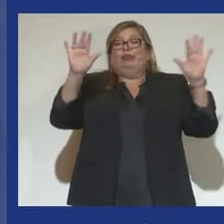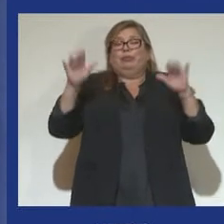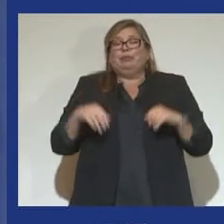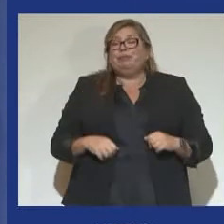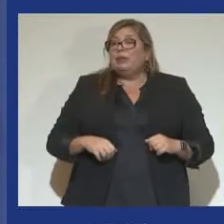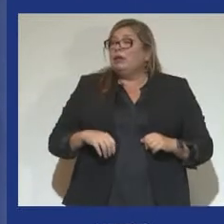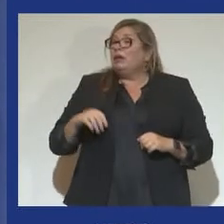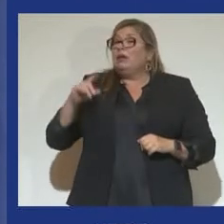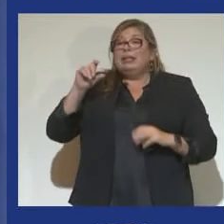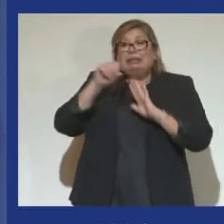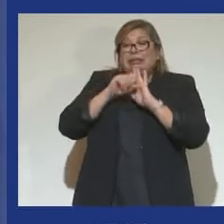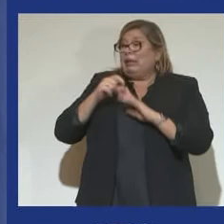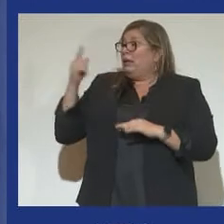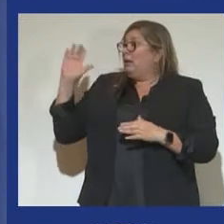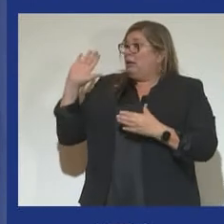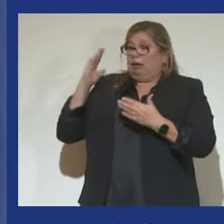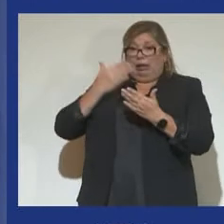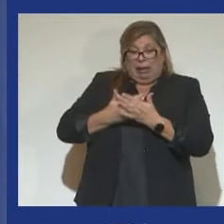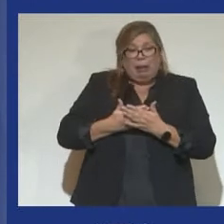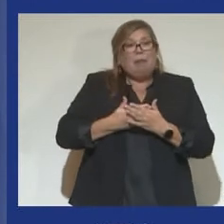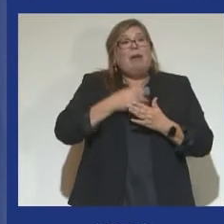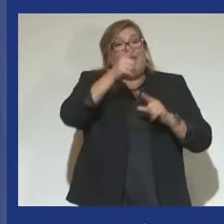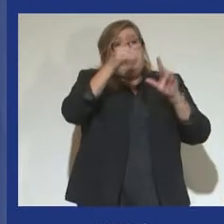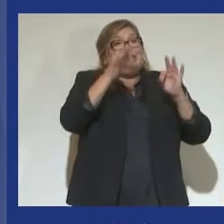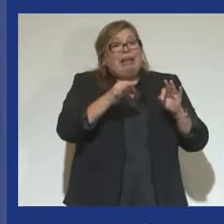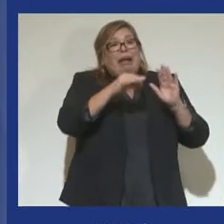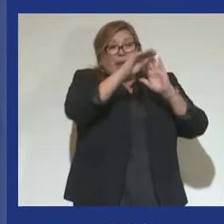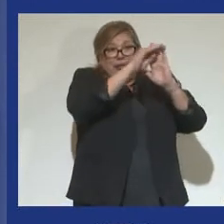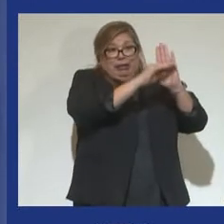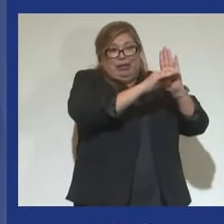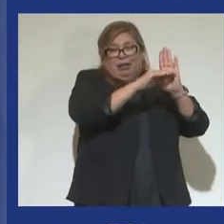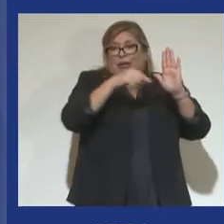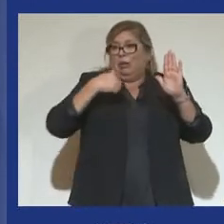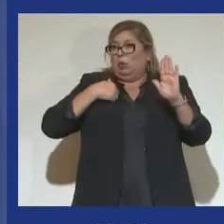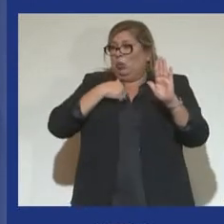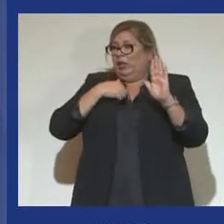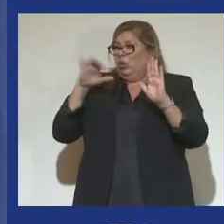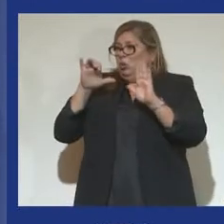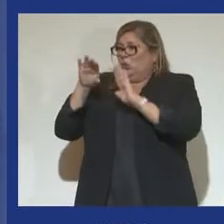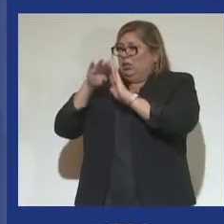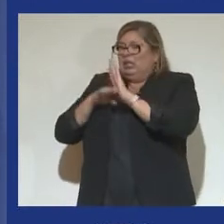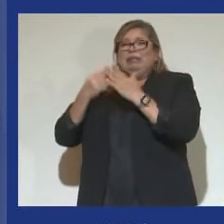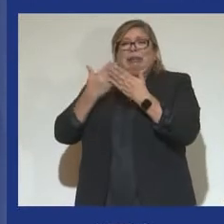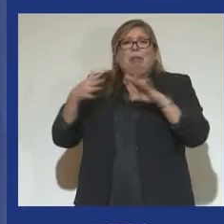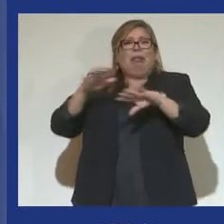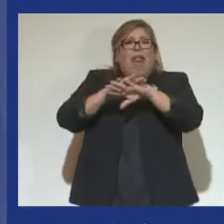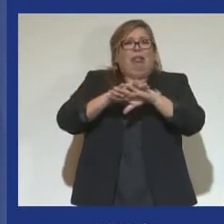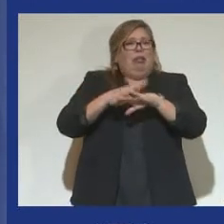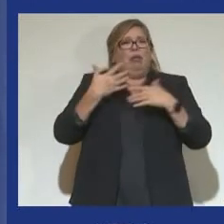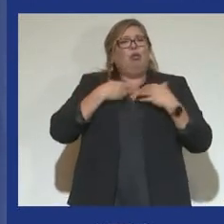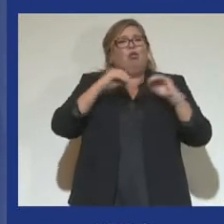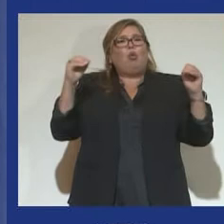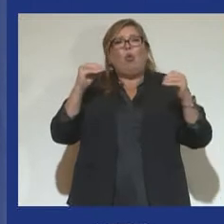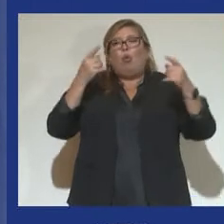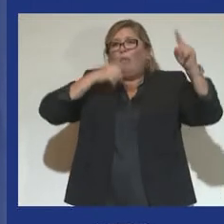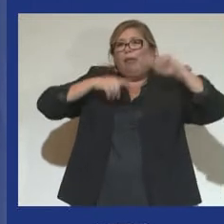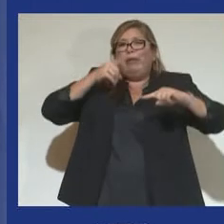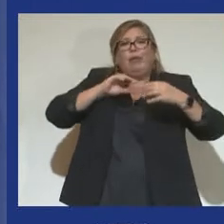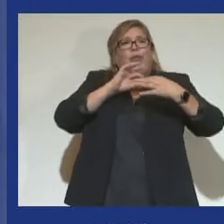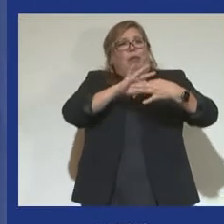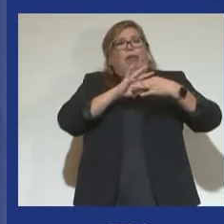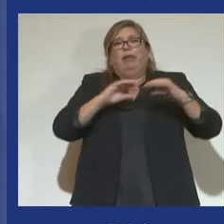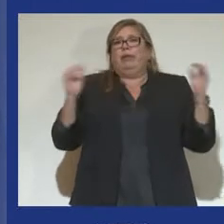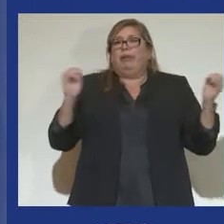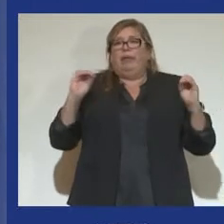el estado llegue y duplique parte de esas direcciones y replique parte de ciudad en otras direcciones no estamos amplificando no estamos coordinando ni